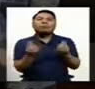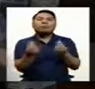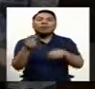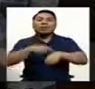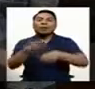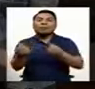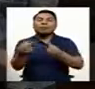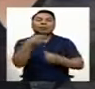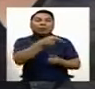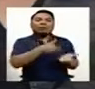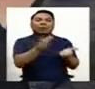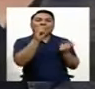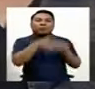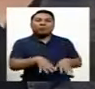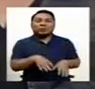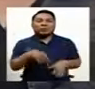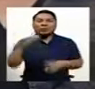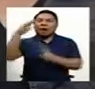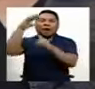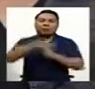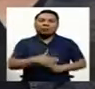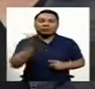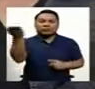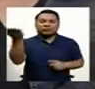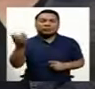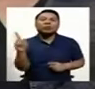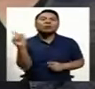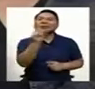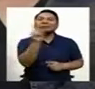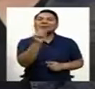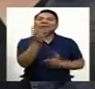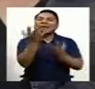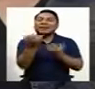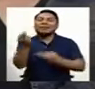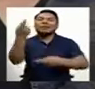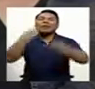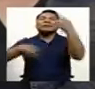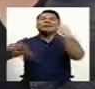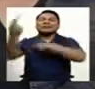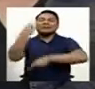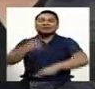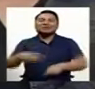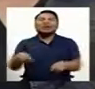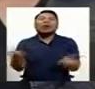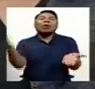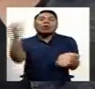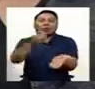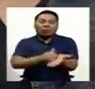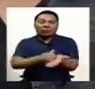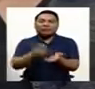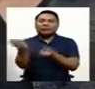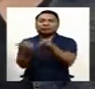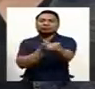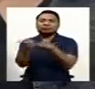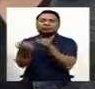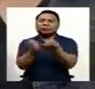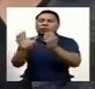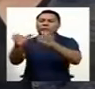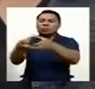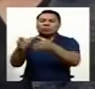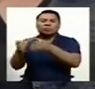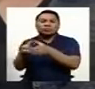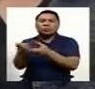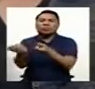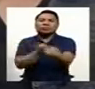y abusivo. No queremos regresar a la dominación de un solo grupo que